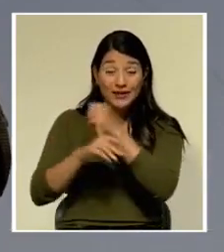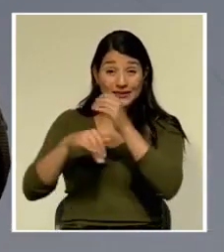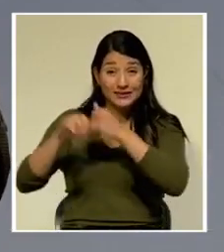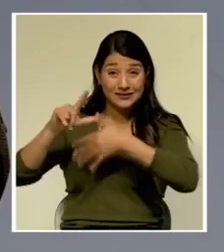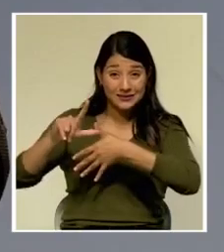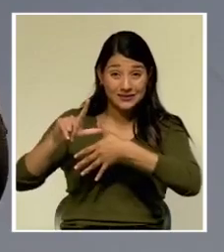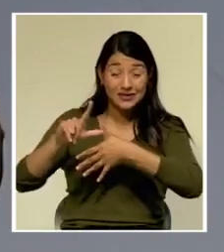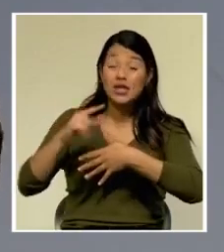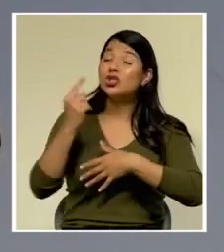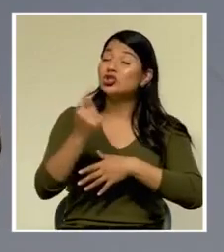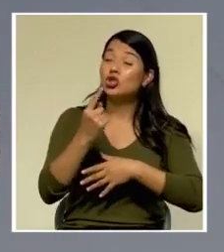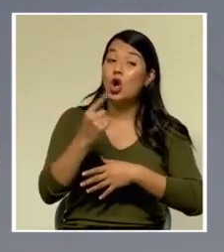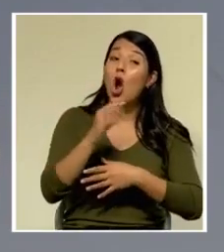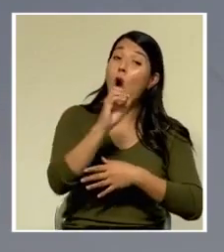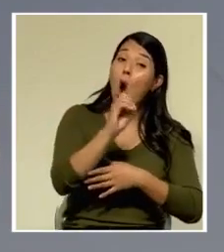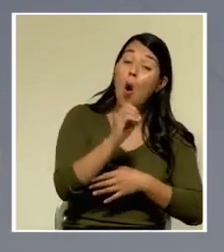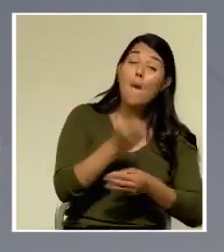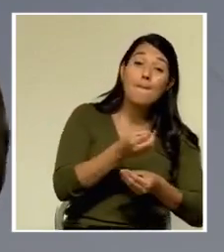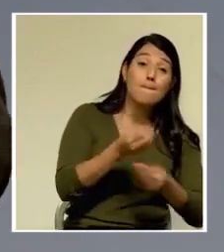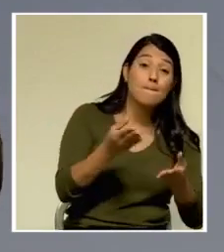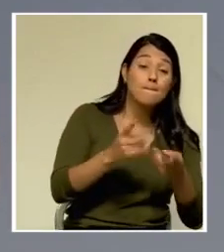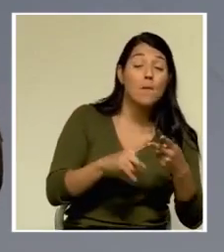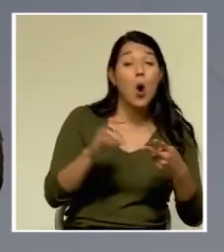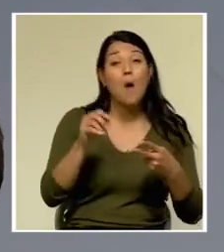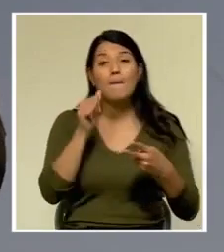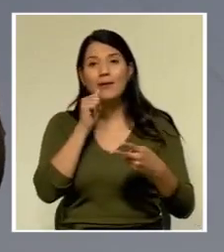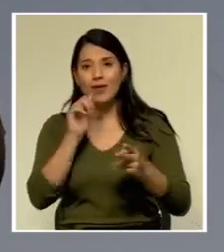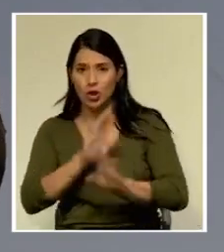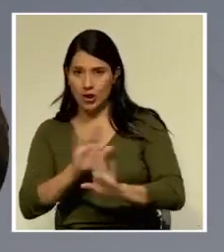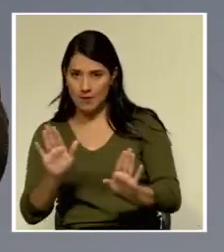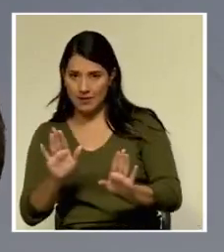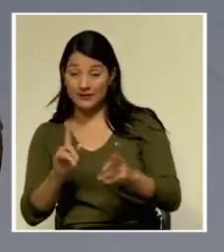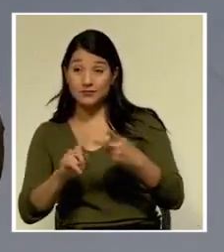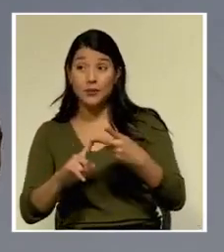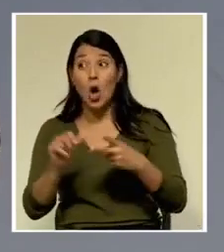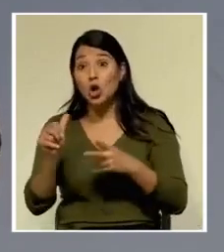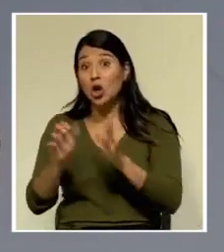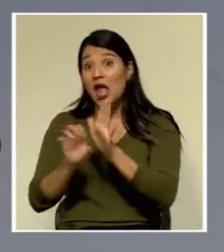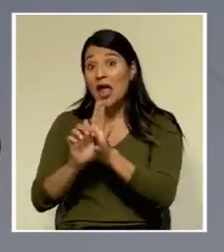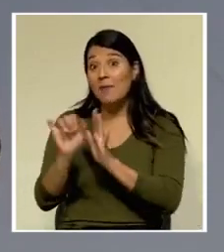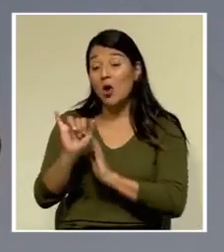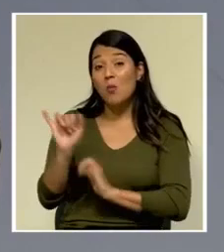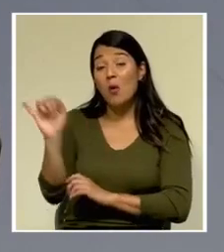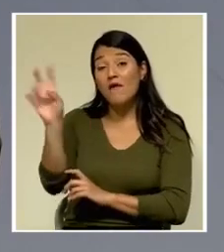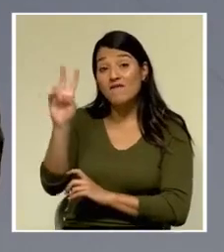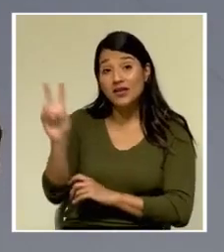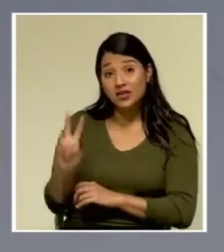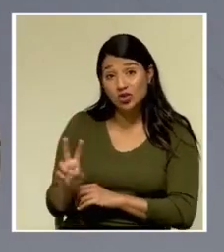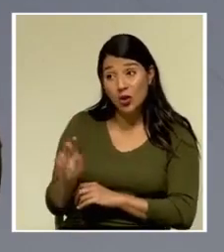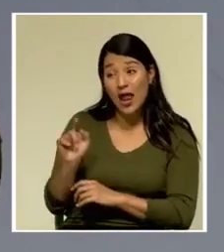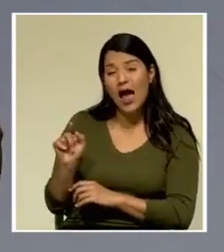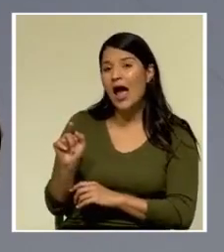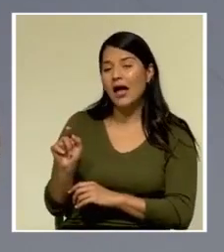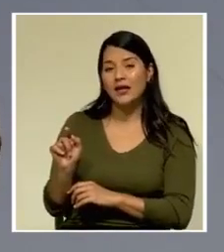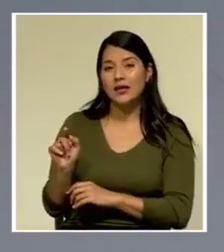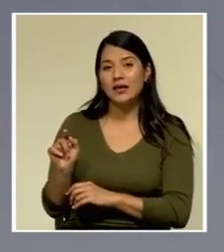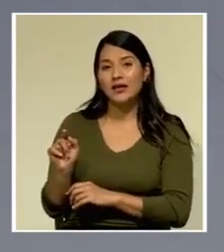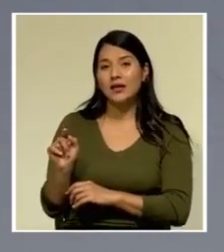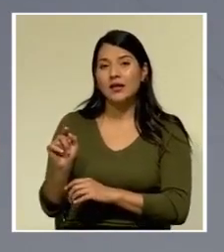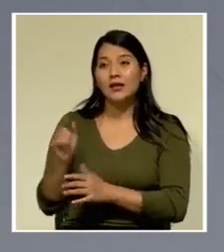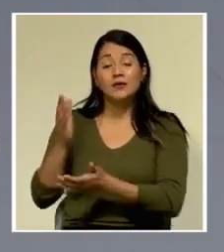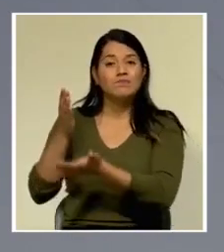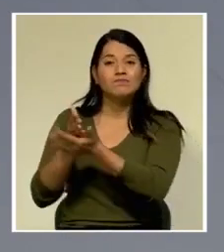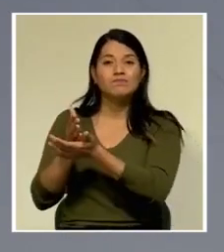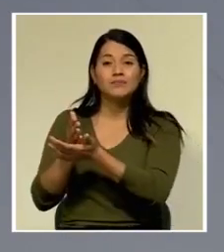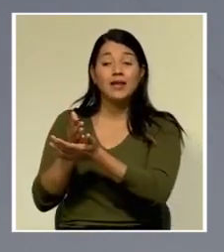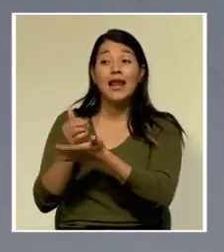privado o solo financiamiento público. Y hay casos curiosos como el de Venezuela, dicho sea de paso, en donde se proscribió El